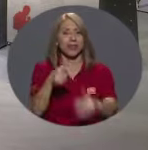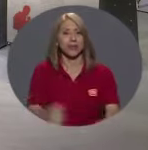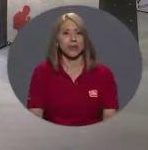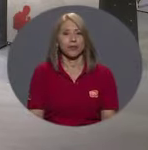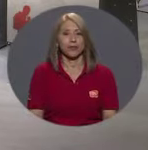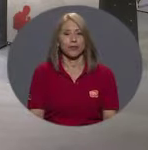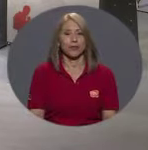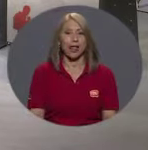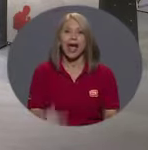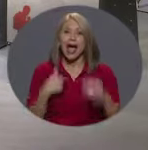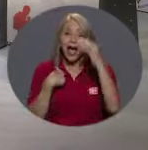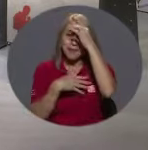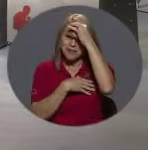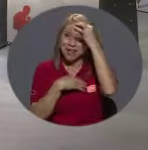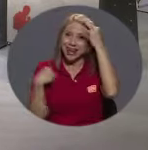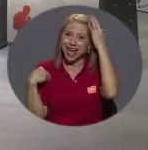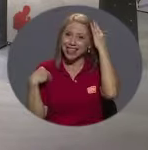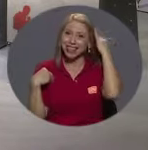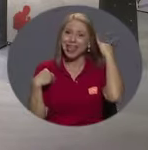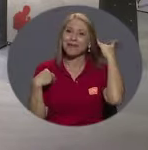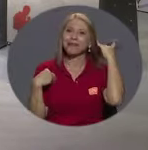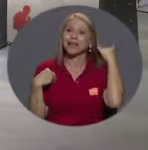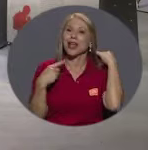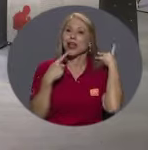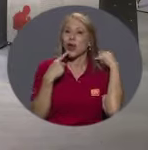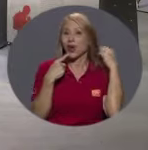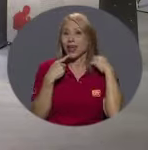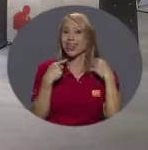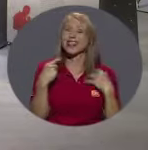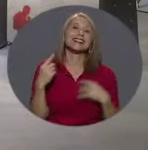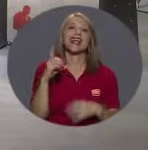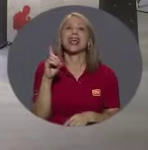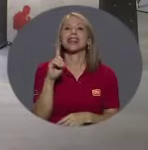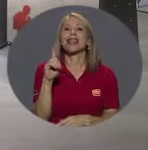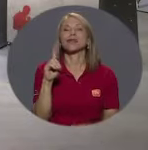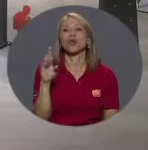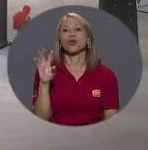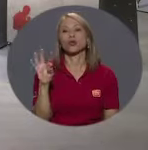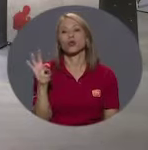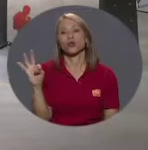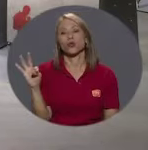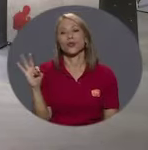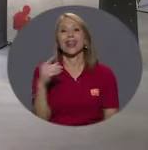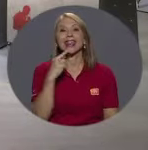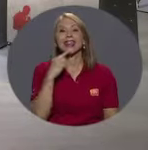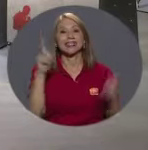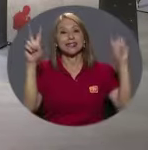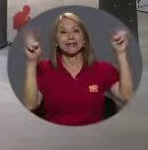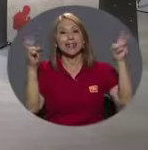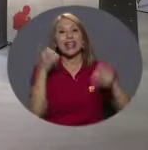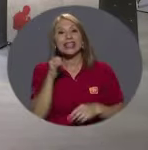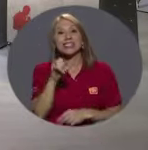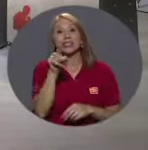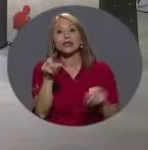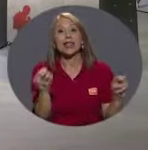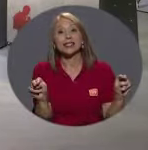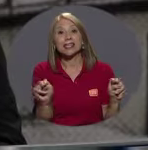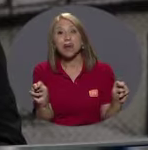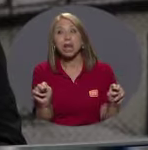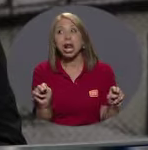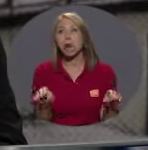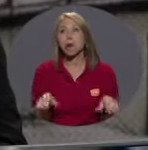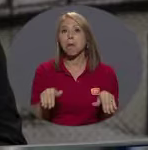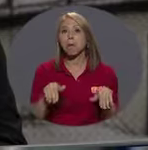Bueno, a mí me encanta, y lo compartí un día esto, lo que dice Desmond Tutu, que si eres neutral en situaciones